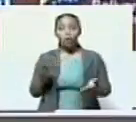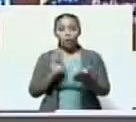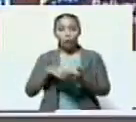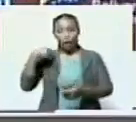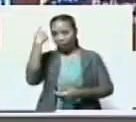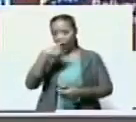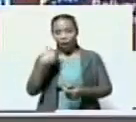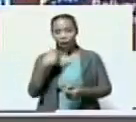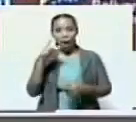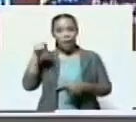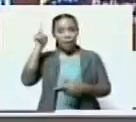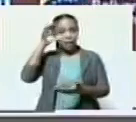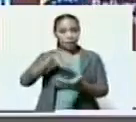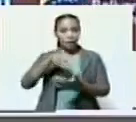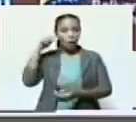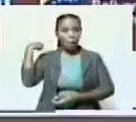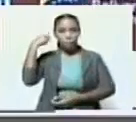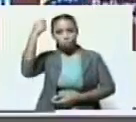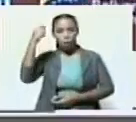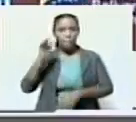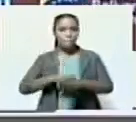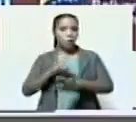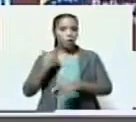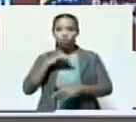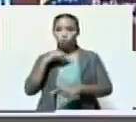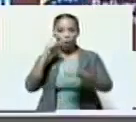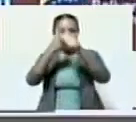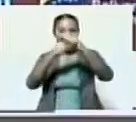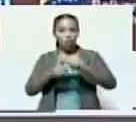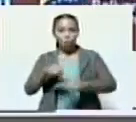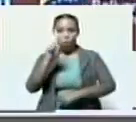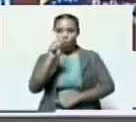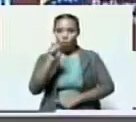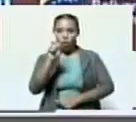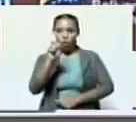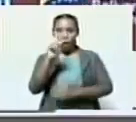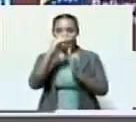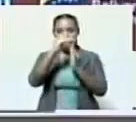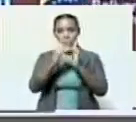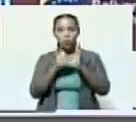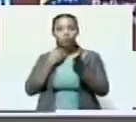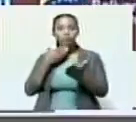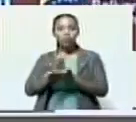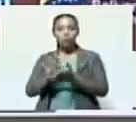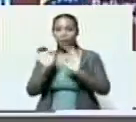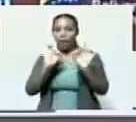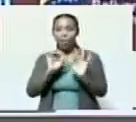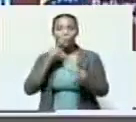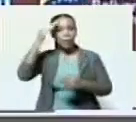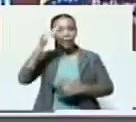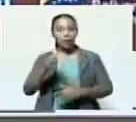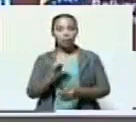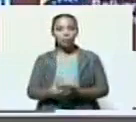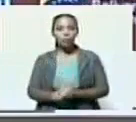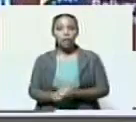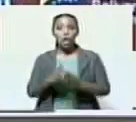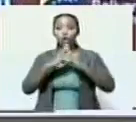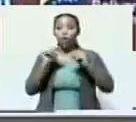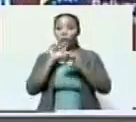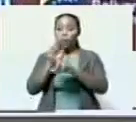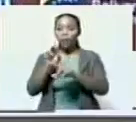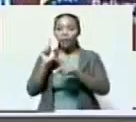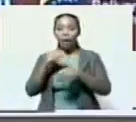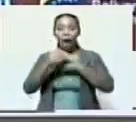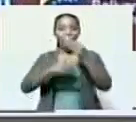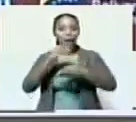en el estado Apure, porque no hemos registrado ni siquiera una sola baja. Y todos los resultados